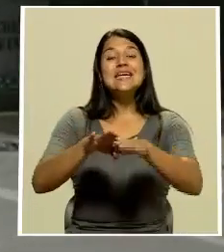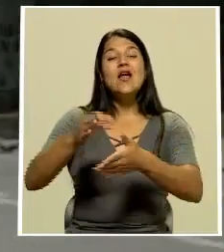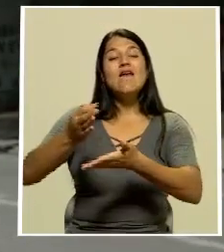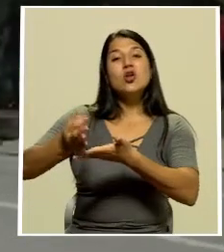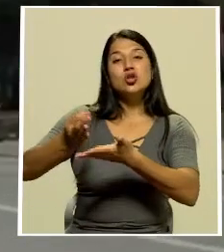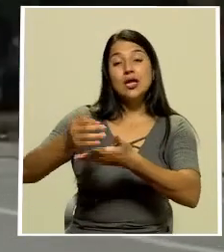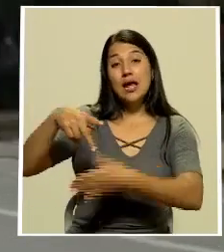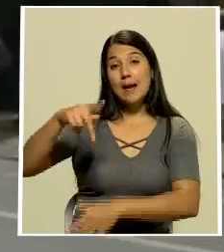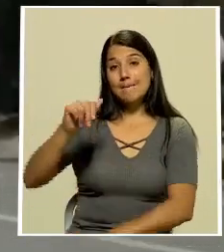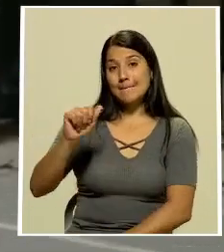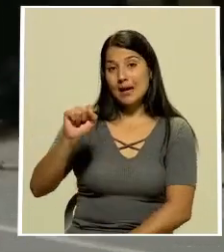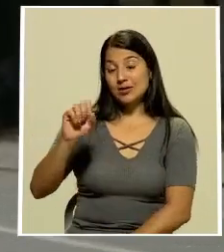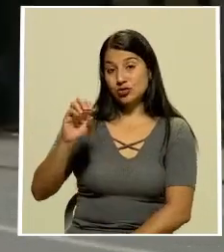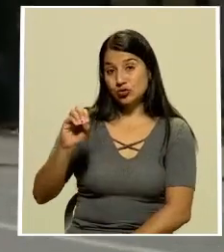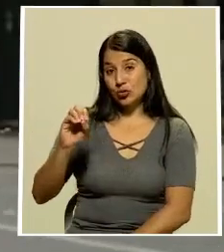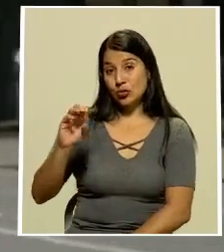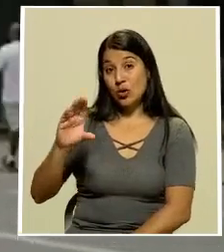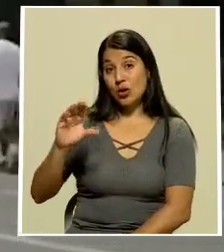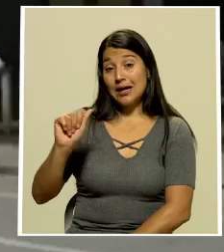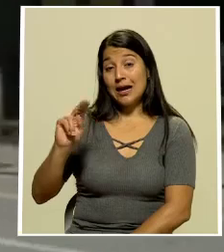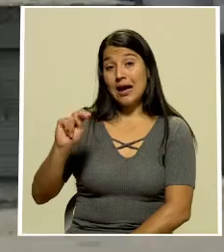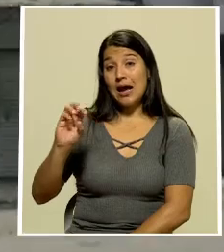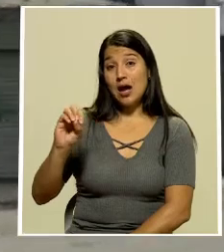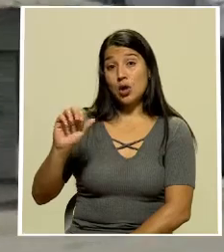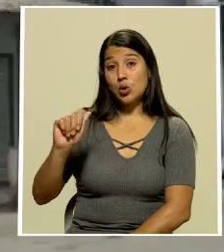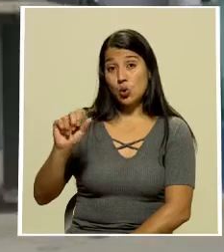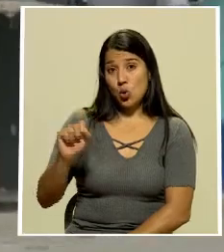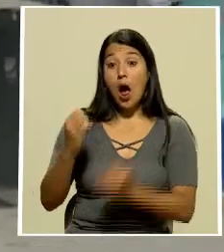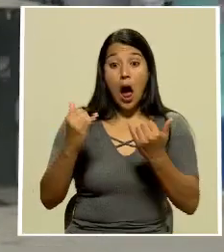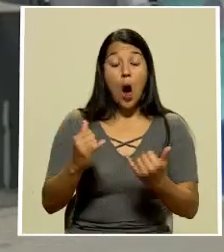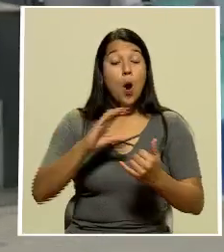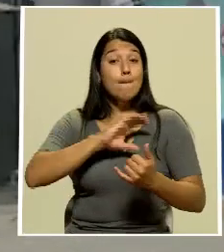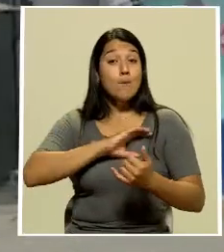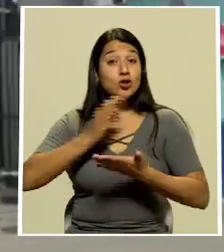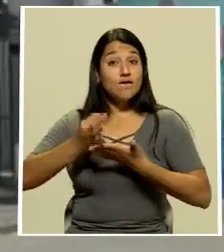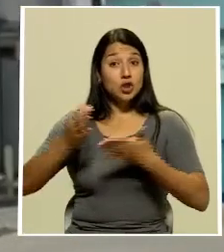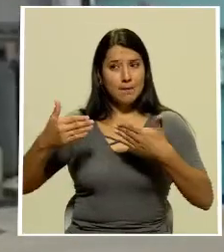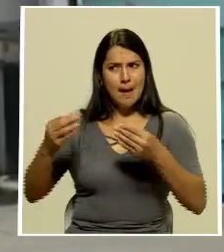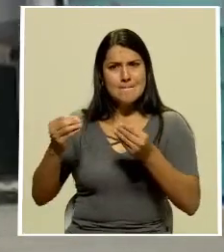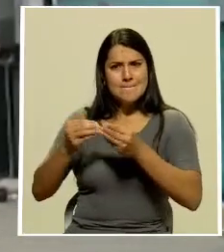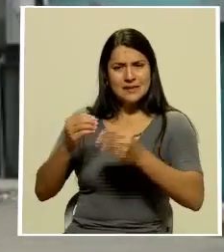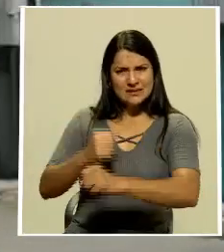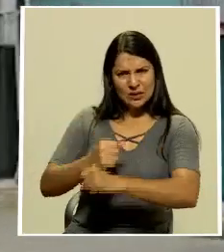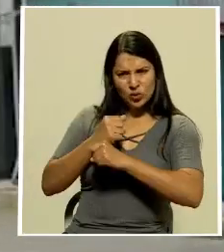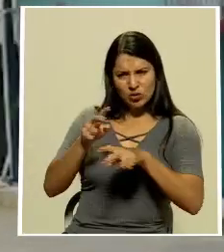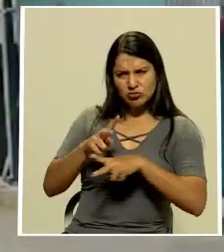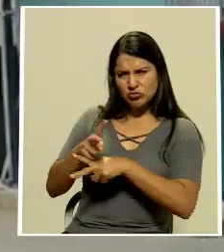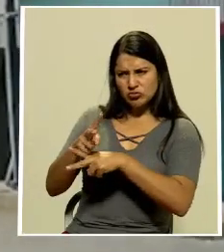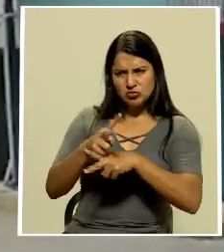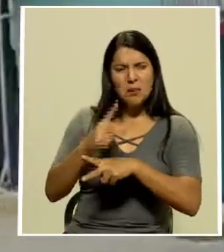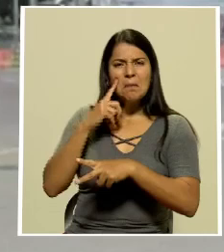Paso Canoas. Se ha fortalecido la seguridad por parte de la Policía Fronteriza de Panamá para evitar que se dé